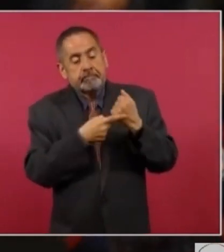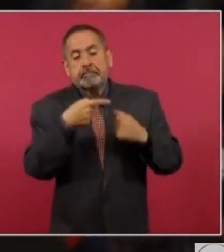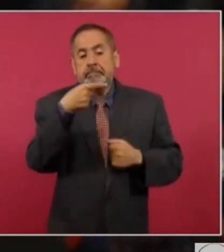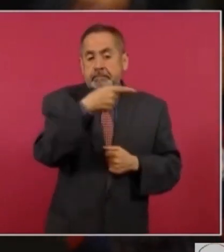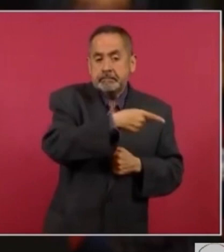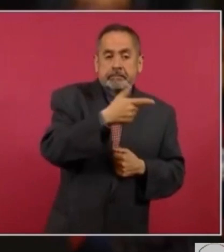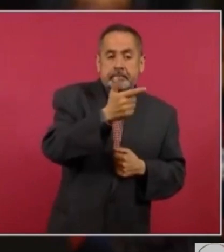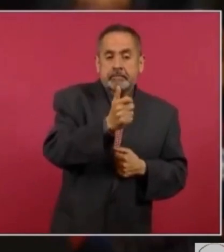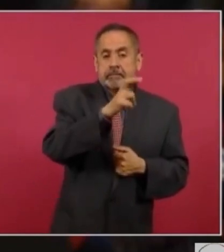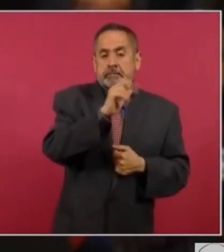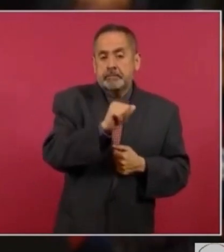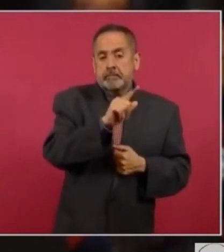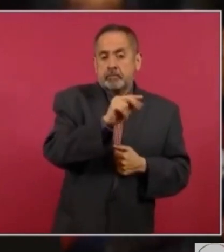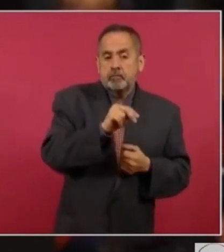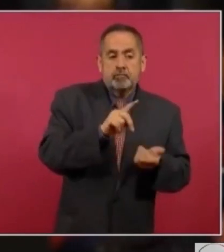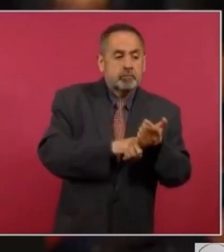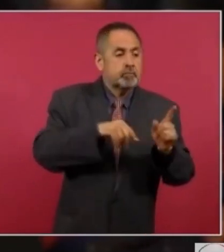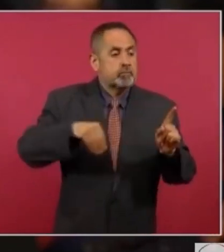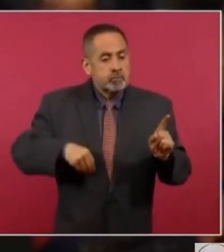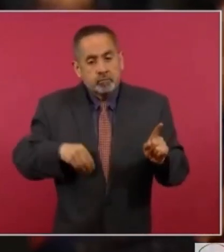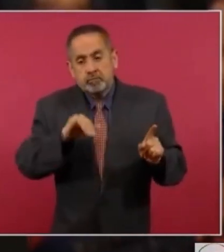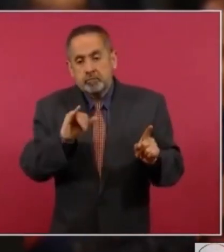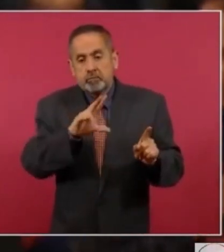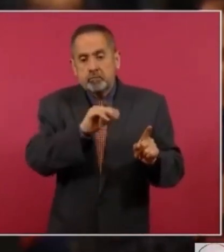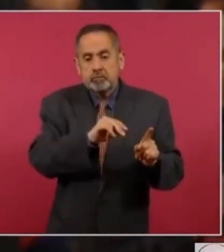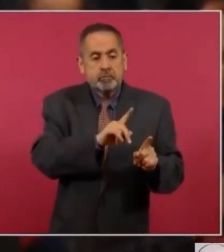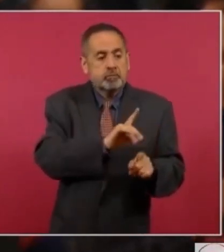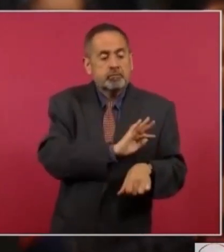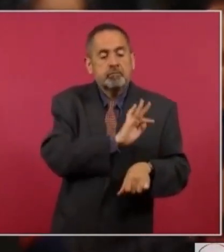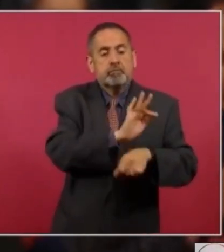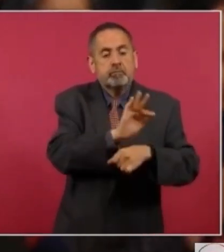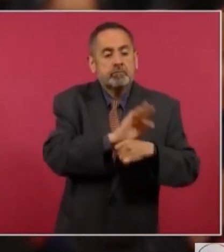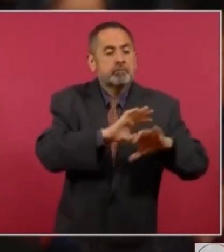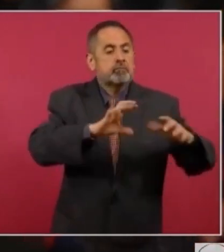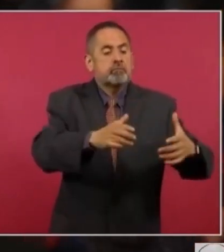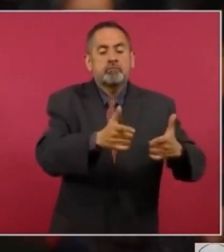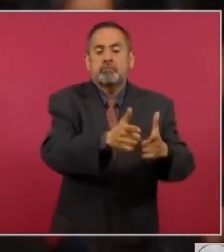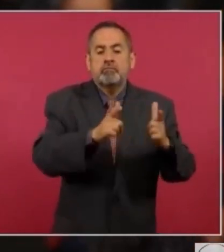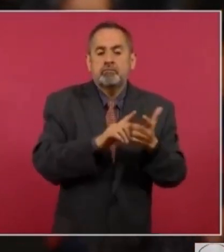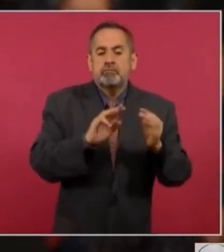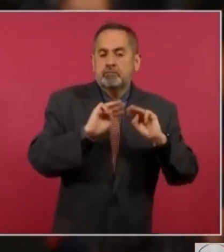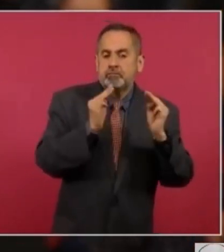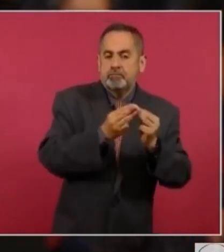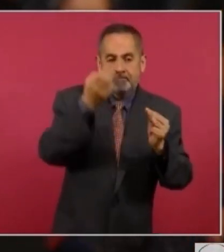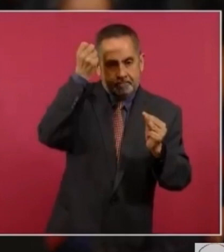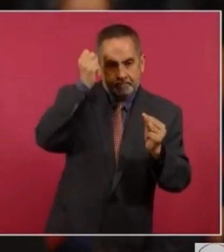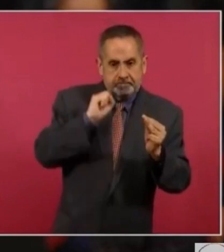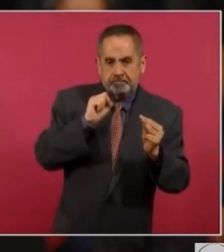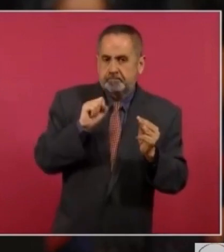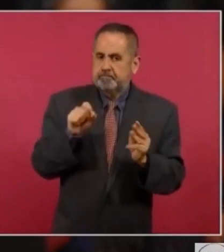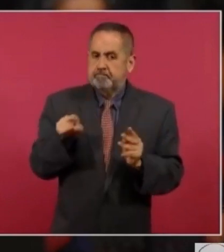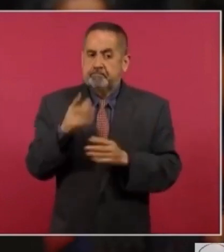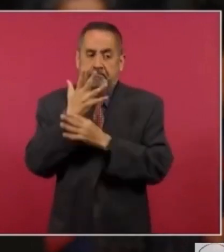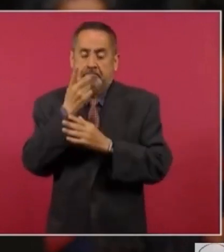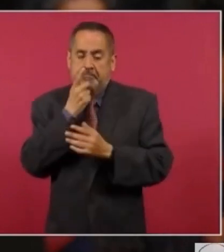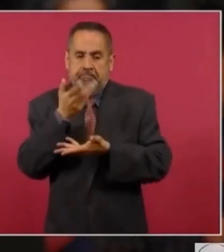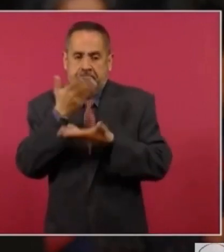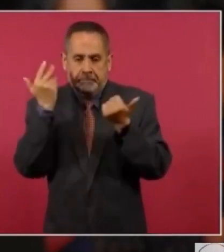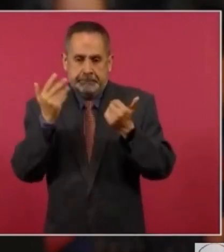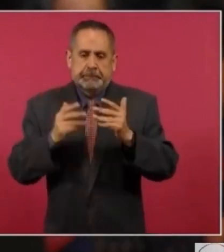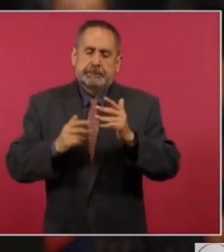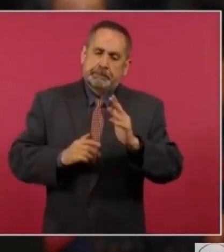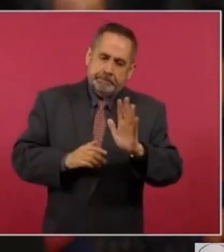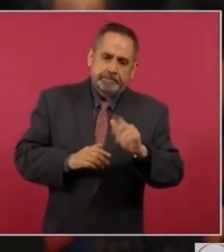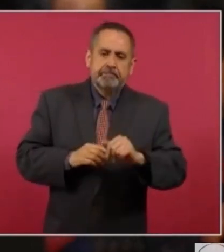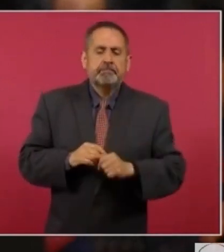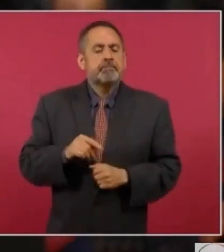es inocente o culpable de haber protegido al cártel de Sinaloa. Al respecto, presidente, preguntarle pues respecto